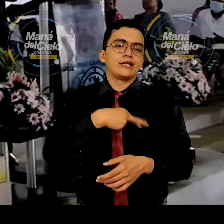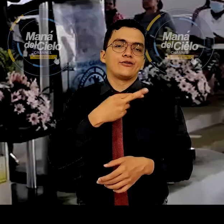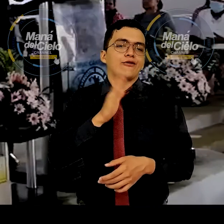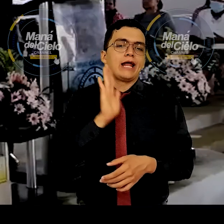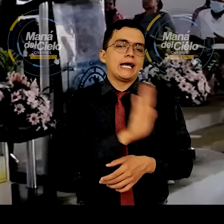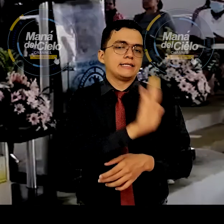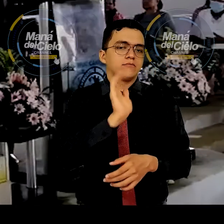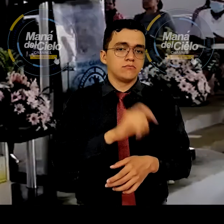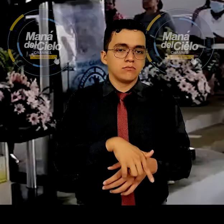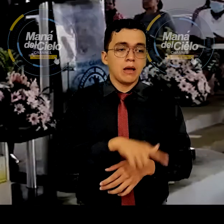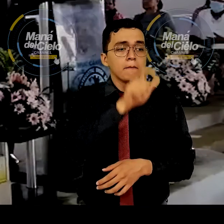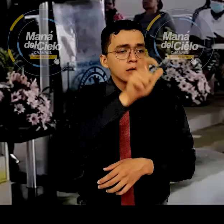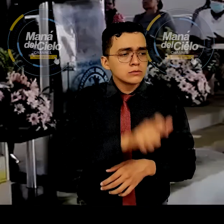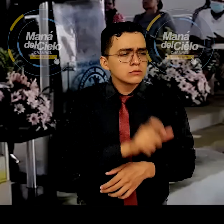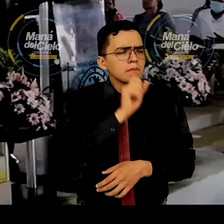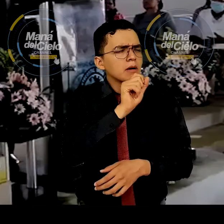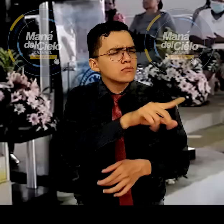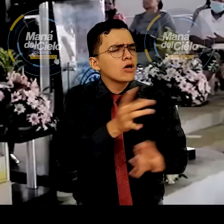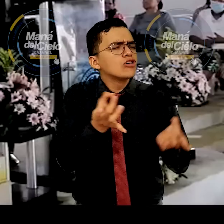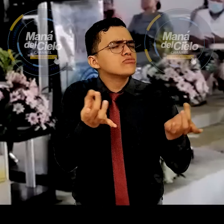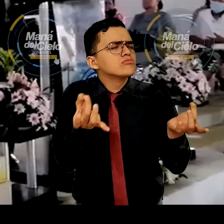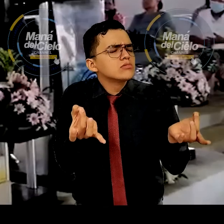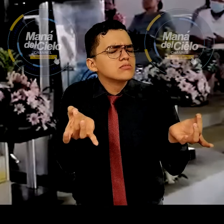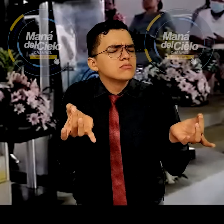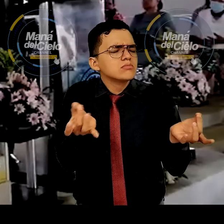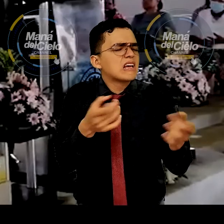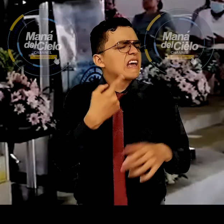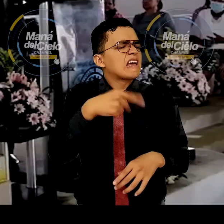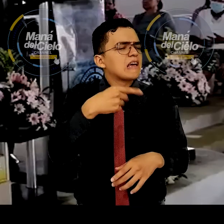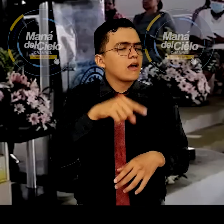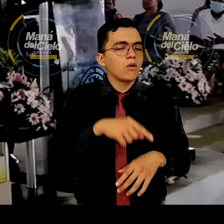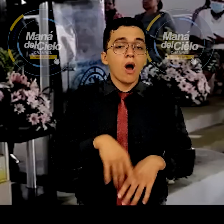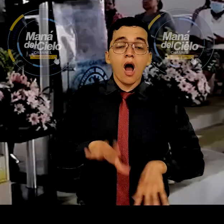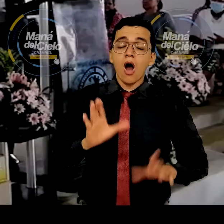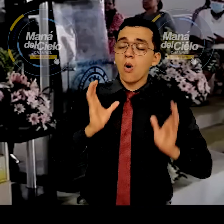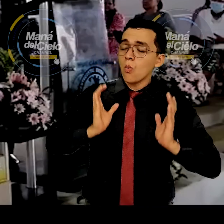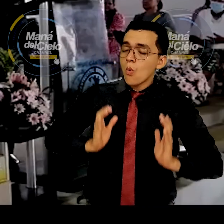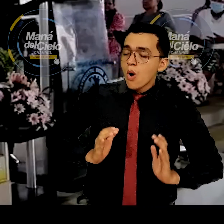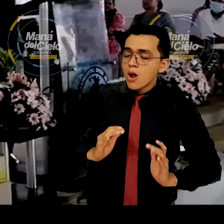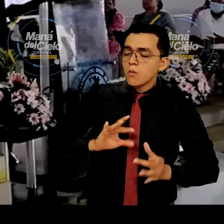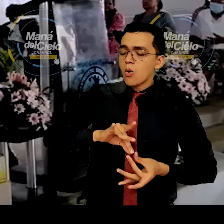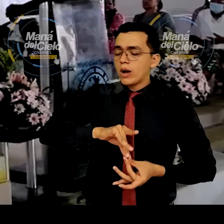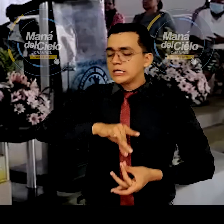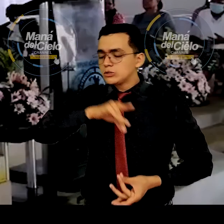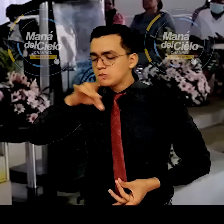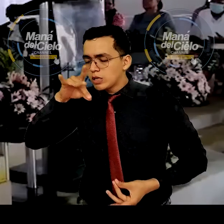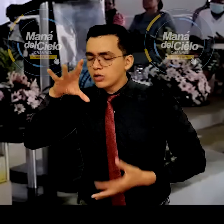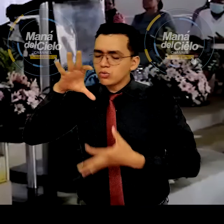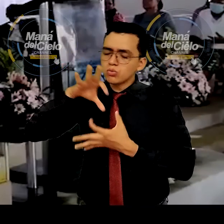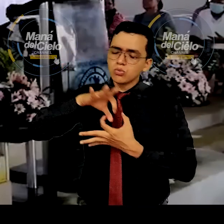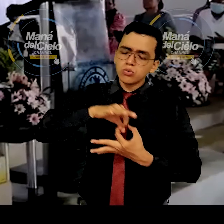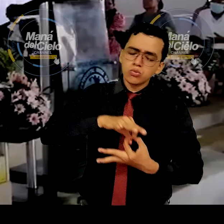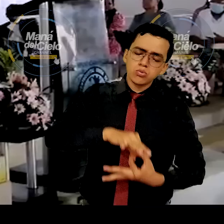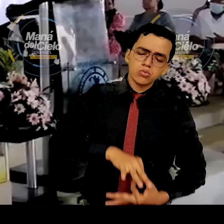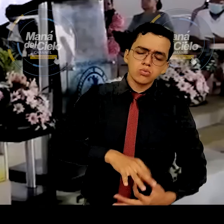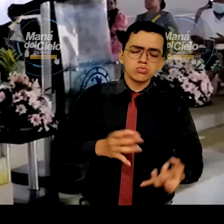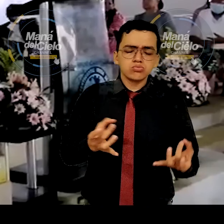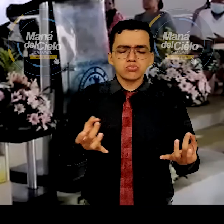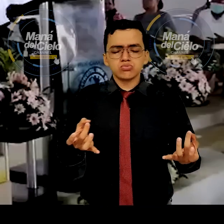es del espíritu y del cuerpo. Porque es. Pero los hermanos se ponen a ver la televisión y hacer